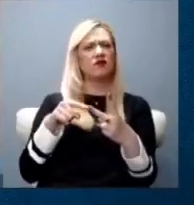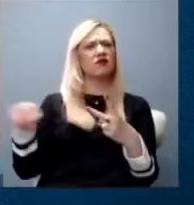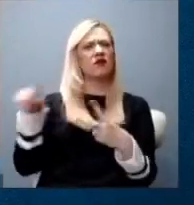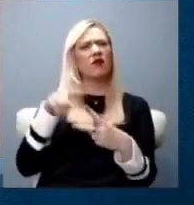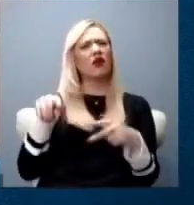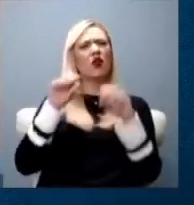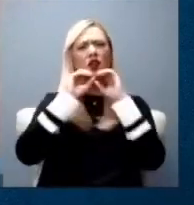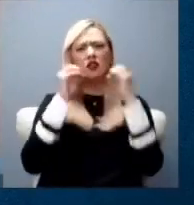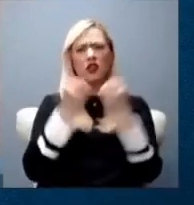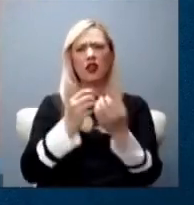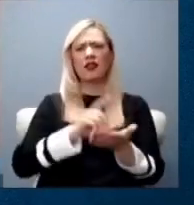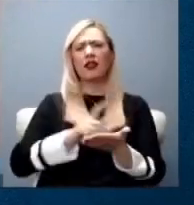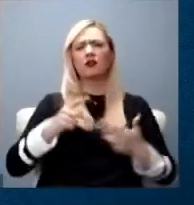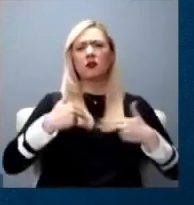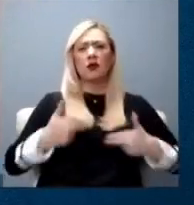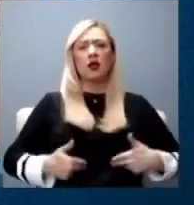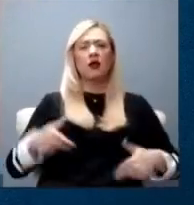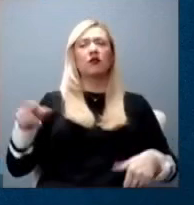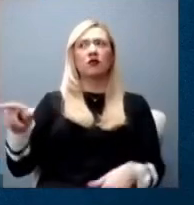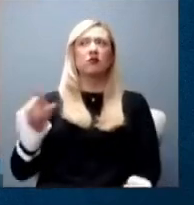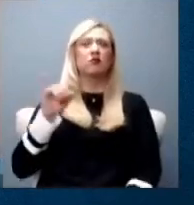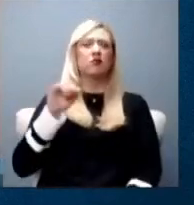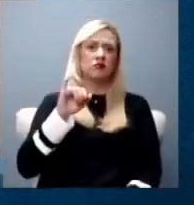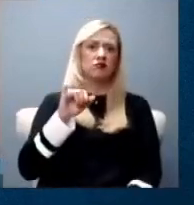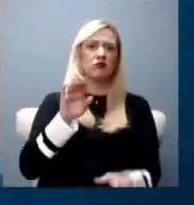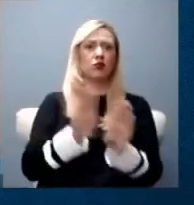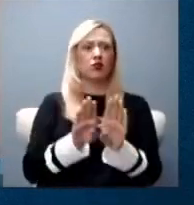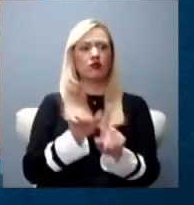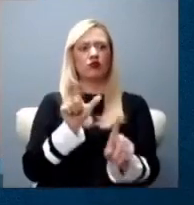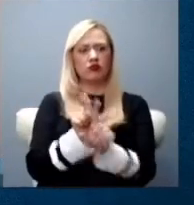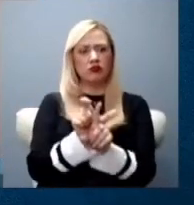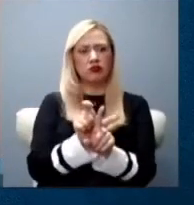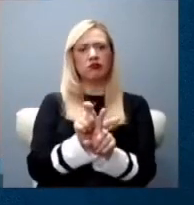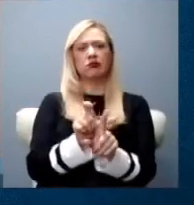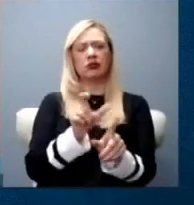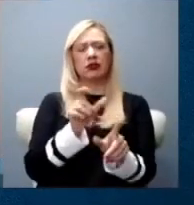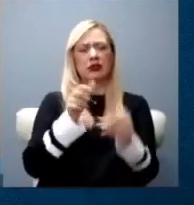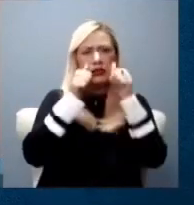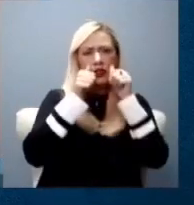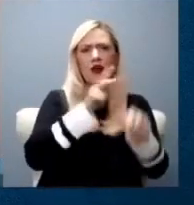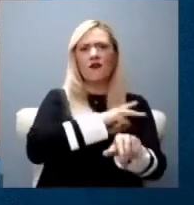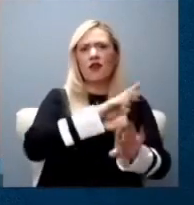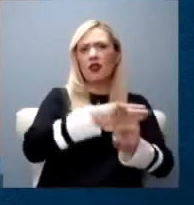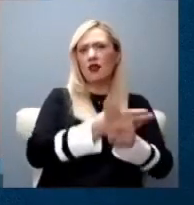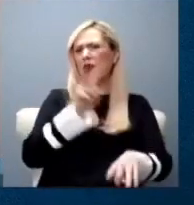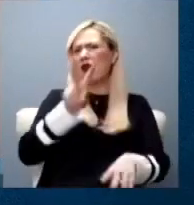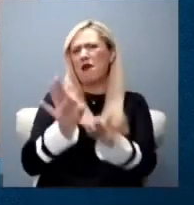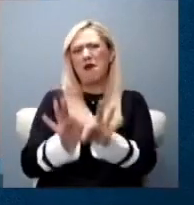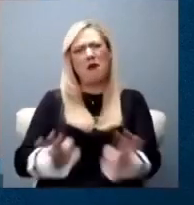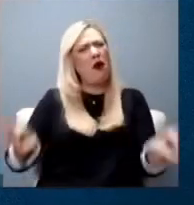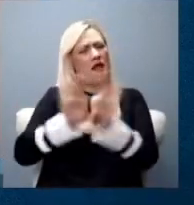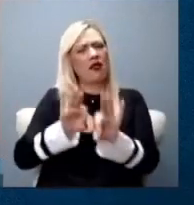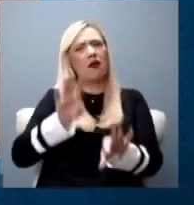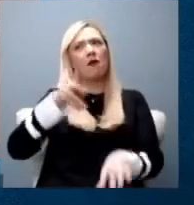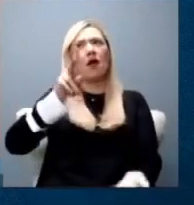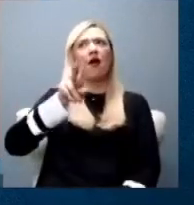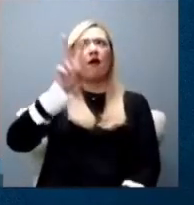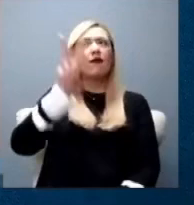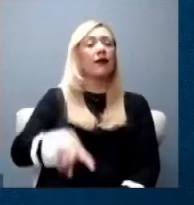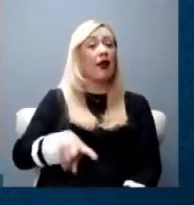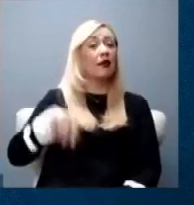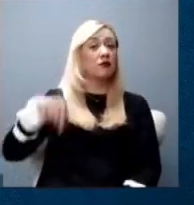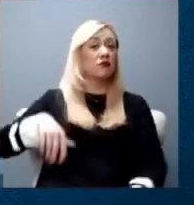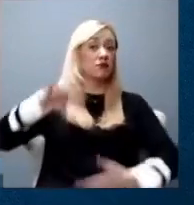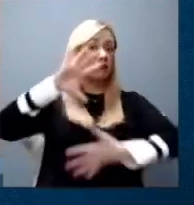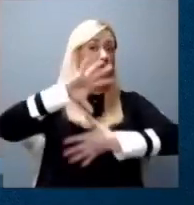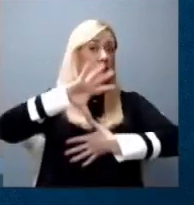derechos humanos que han sabido acompañar a estas víctimas de violaciones de derechos humanos. Entonces es un papel fundamental. Pero recordemos que en el sistema